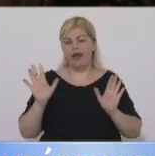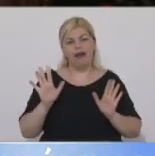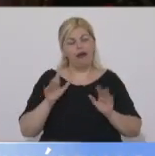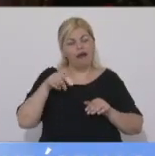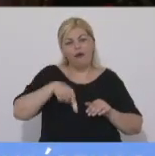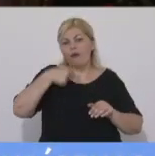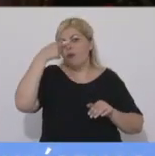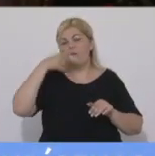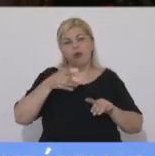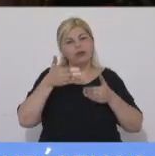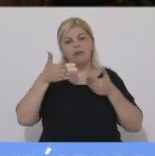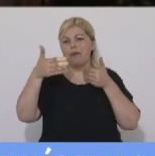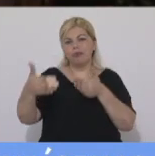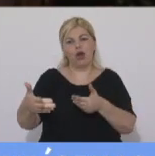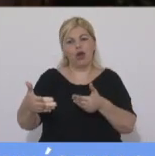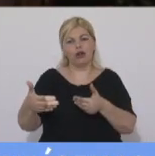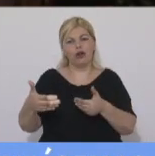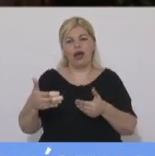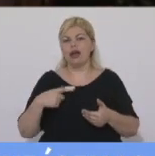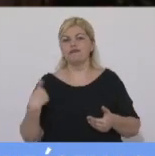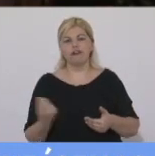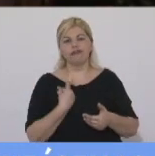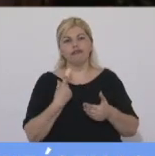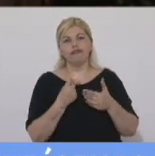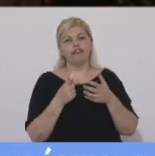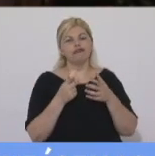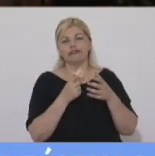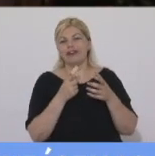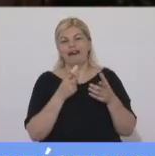discutiendo los legisladores en este país,